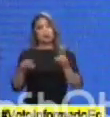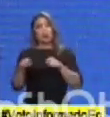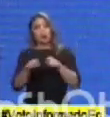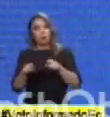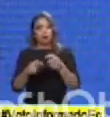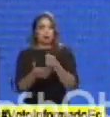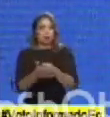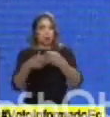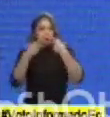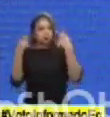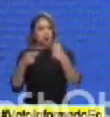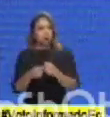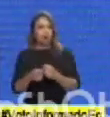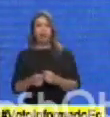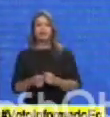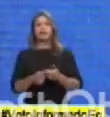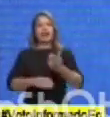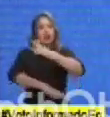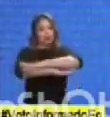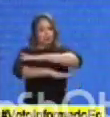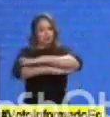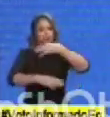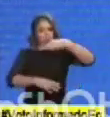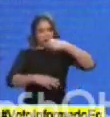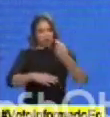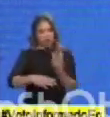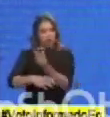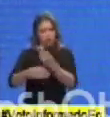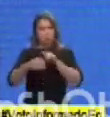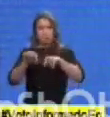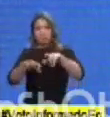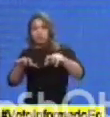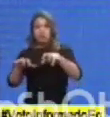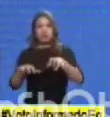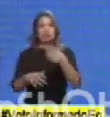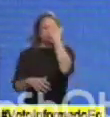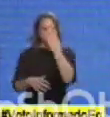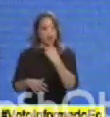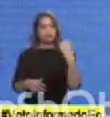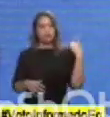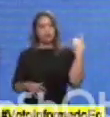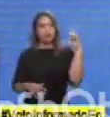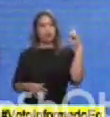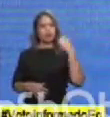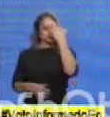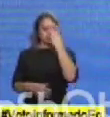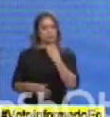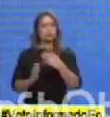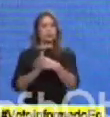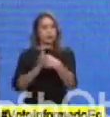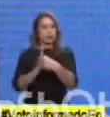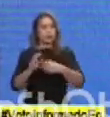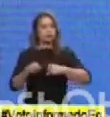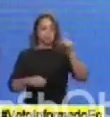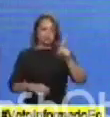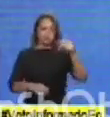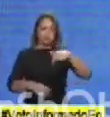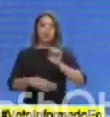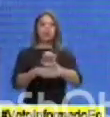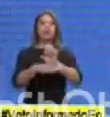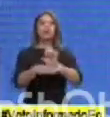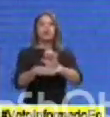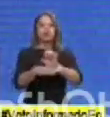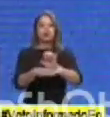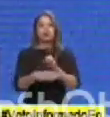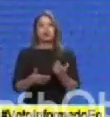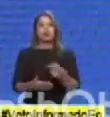sercop depende de la presidencia de la República decisión y liderazgo determinación para hacer lo que se necesita en el Ecuador que no